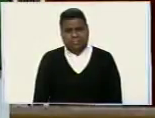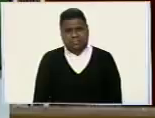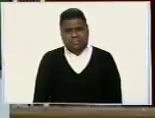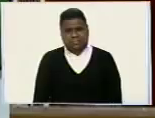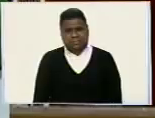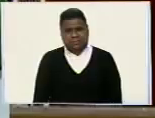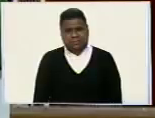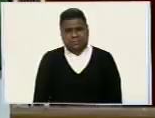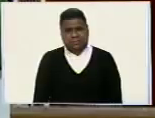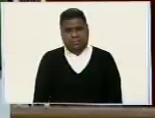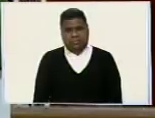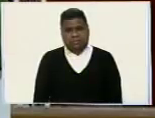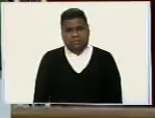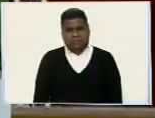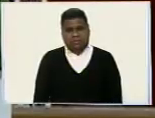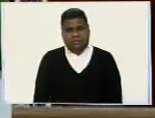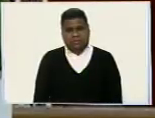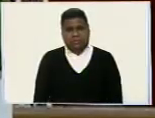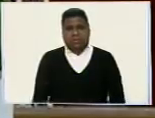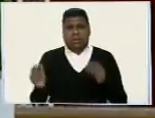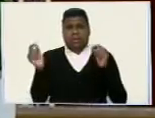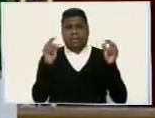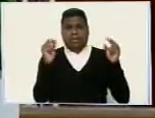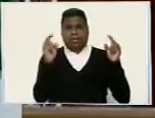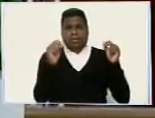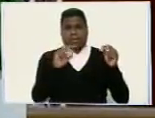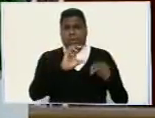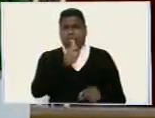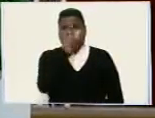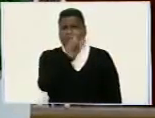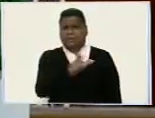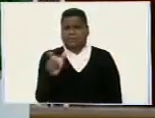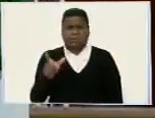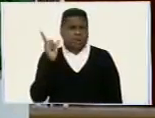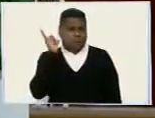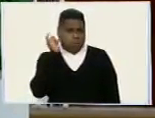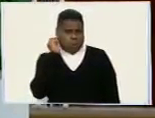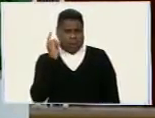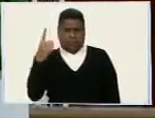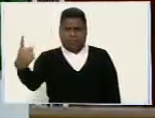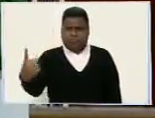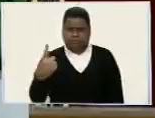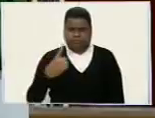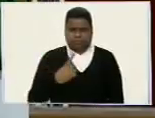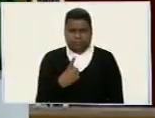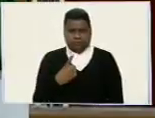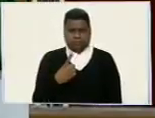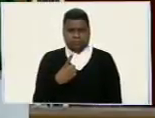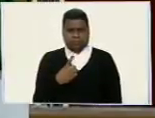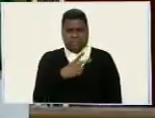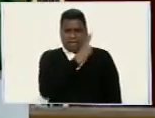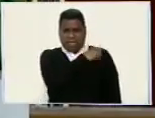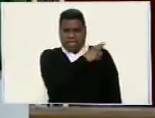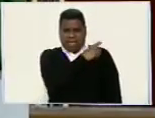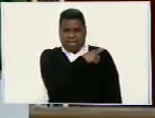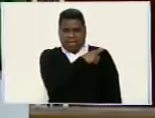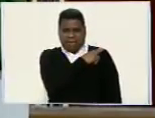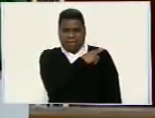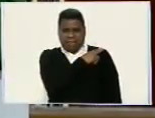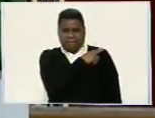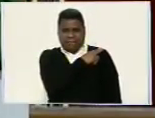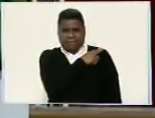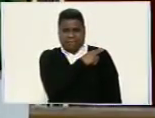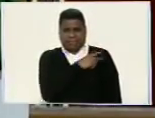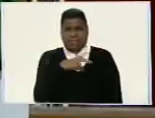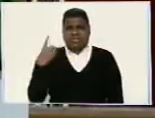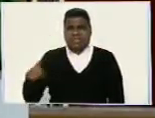Y para continuar con el debate, vamos a darle la palabra a otra mujer, presidenta de la Comisión de Derechos Humanos,